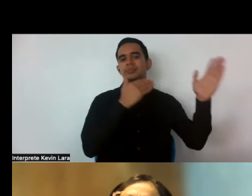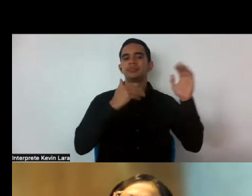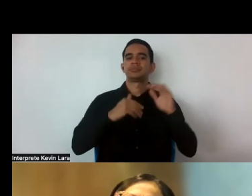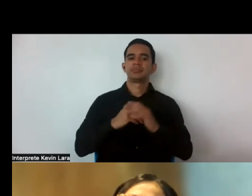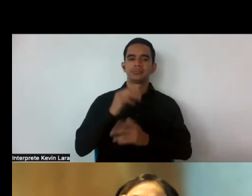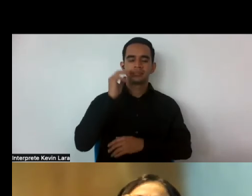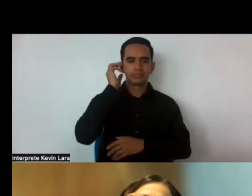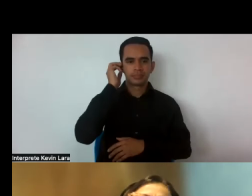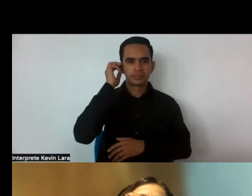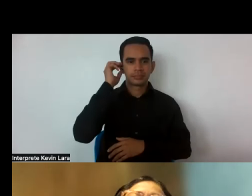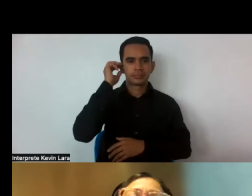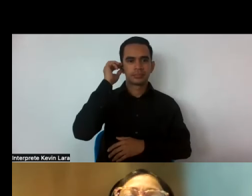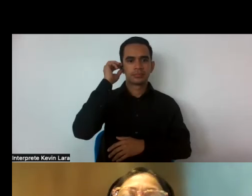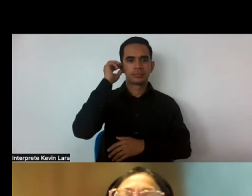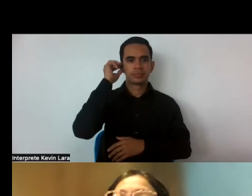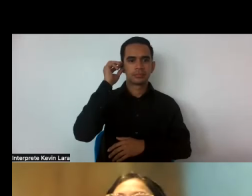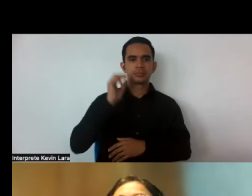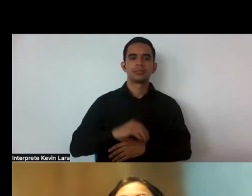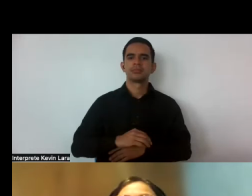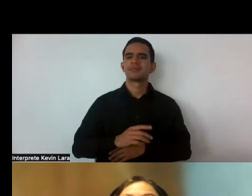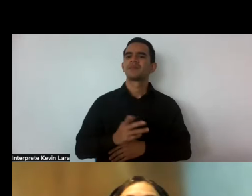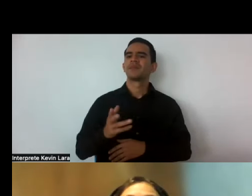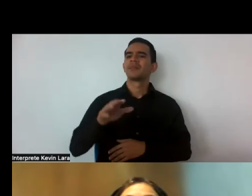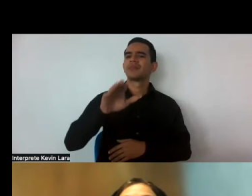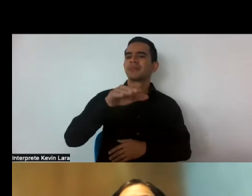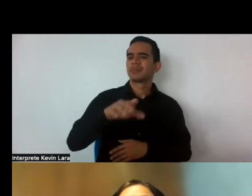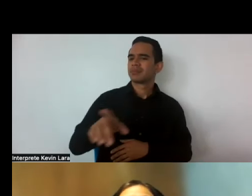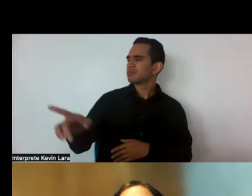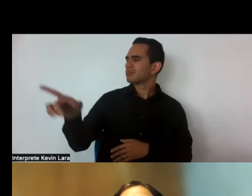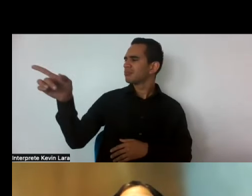¿Qué emoción transmite ese payaso?